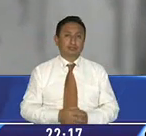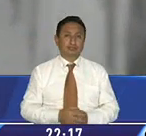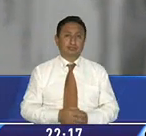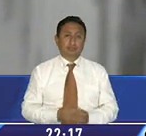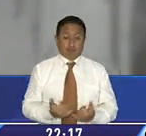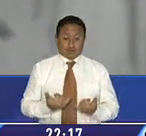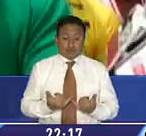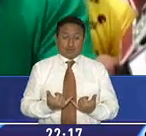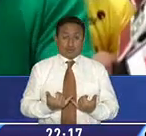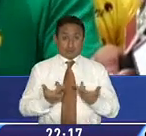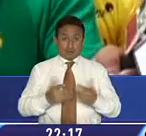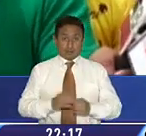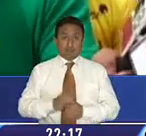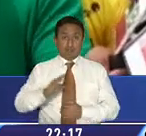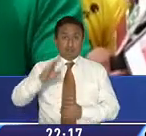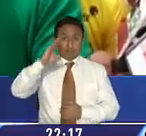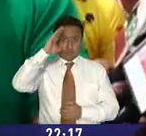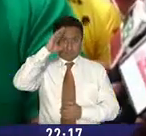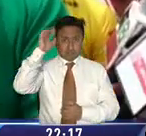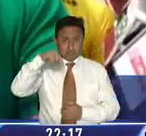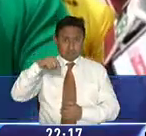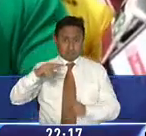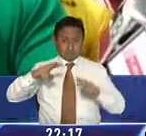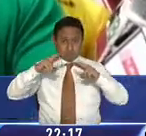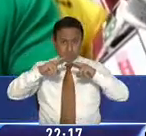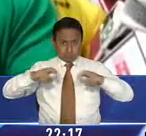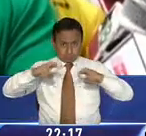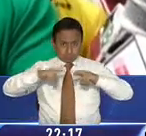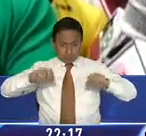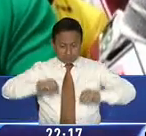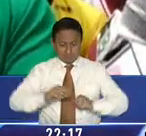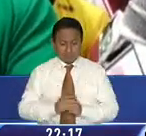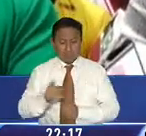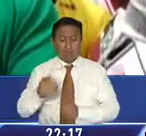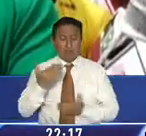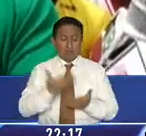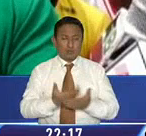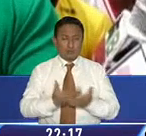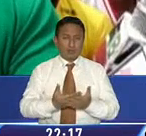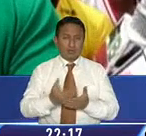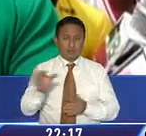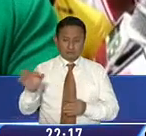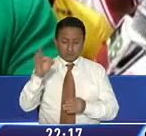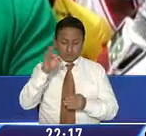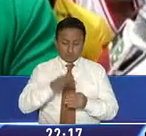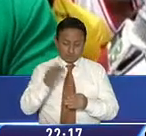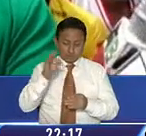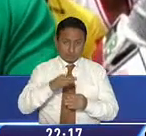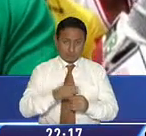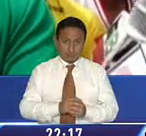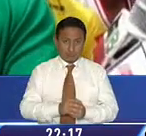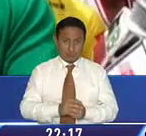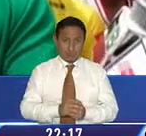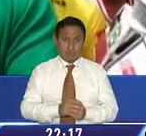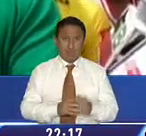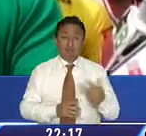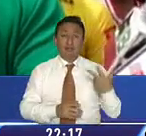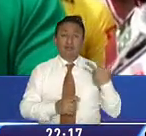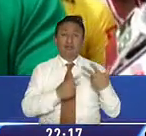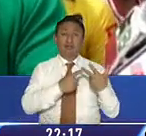momento personal de criminalística verificando, hay algunos indicios balísticos, hay tres